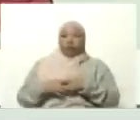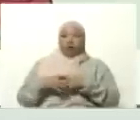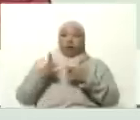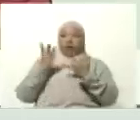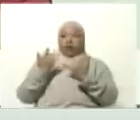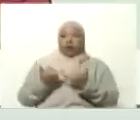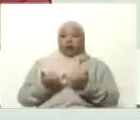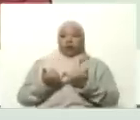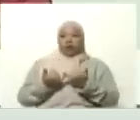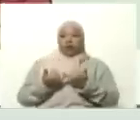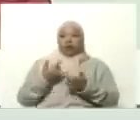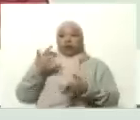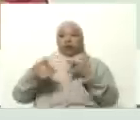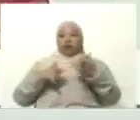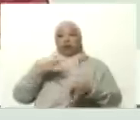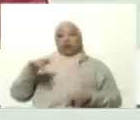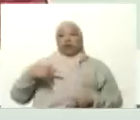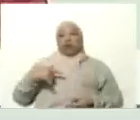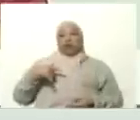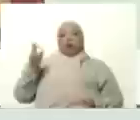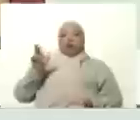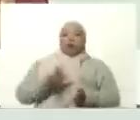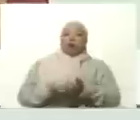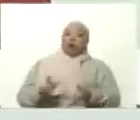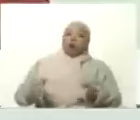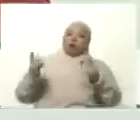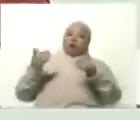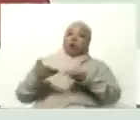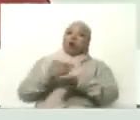presentar esto para la subaprobación y antes de fin de año